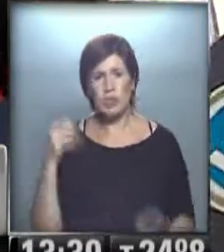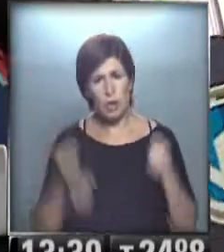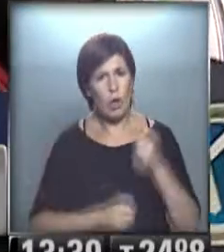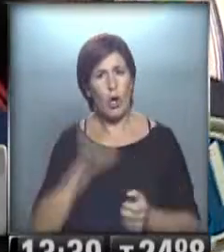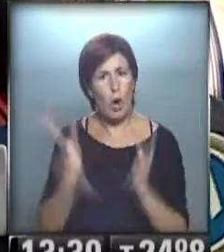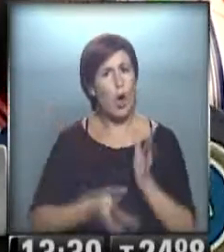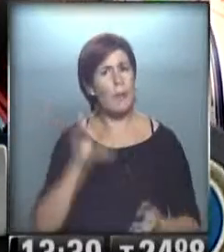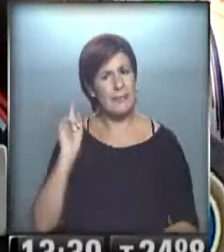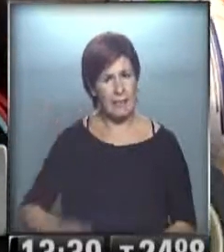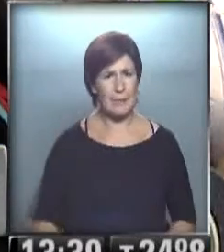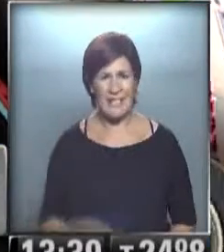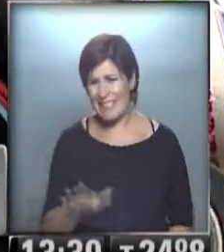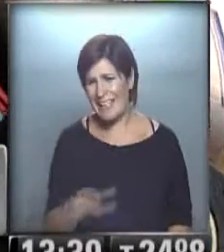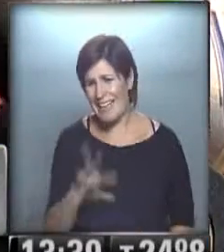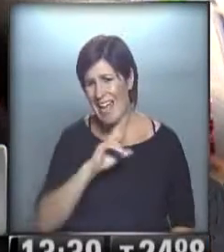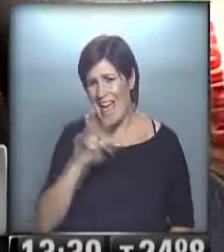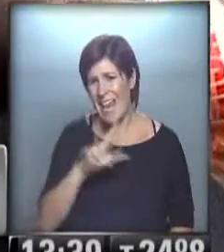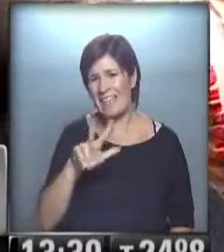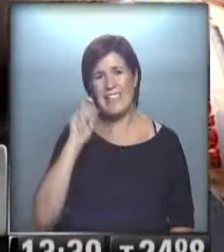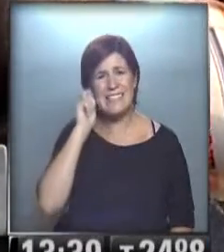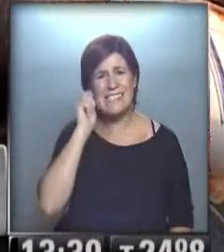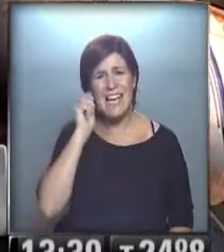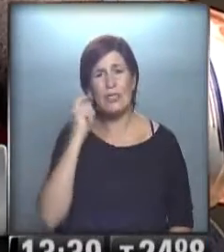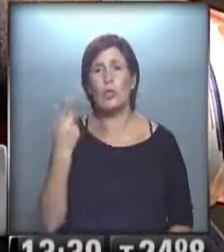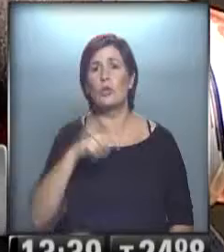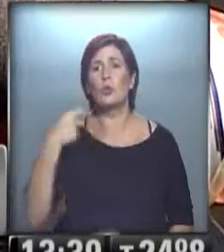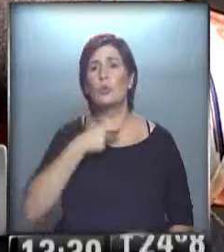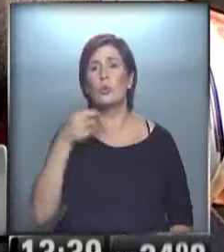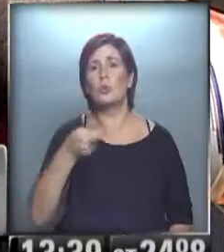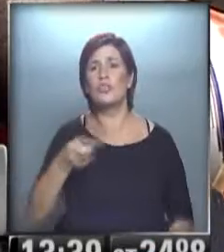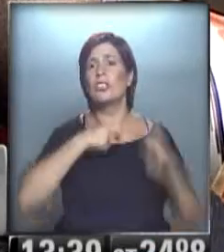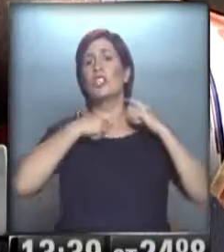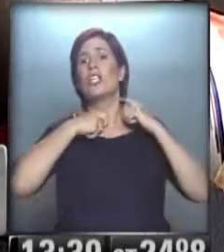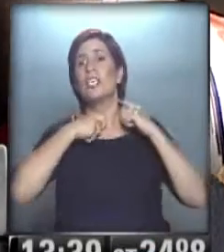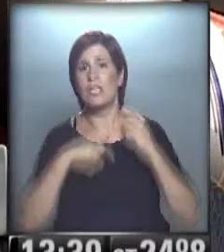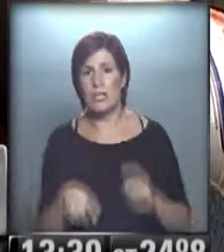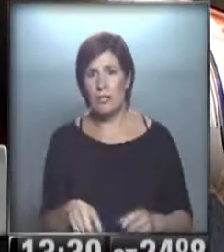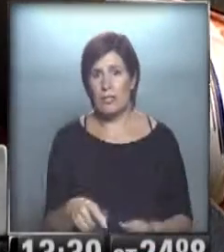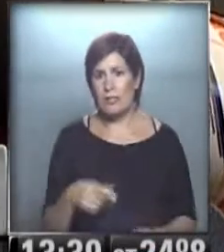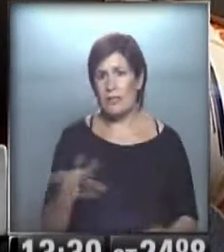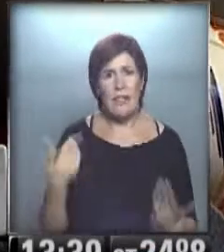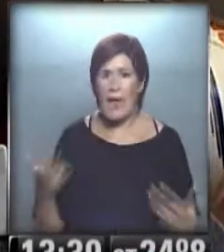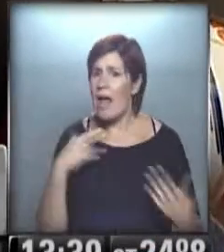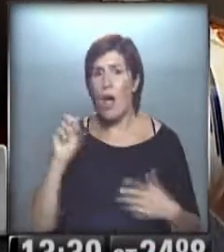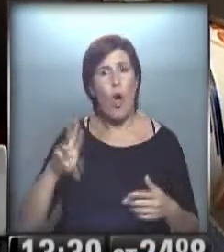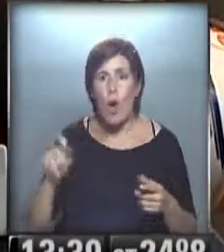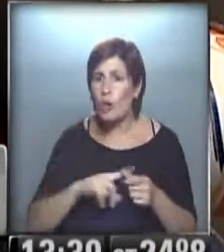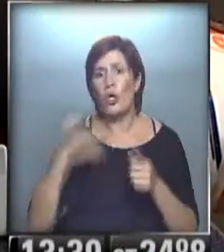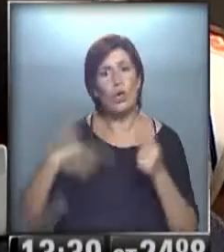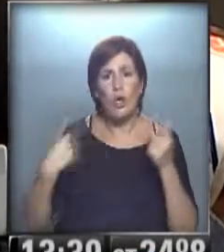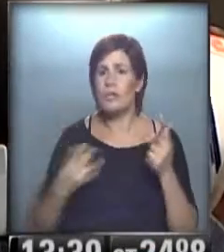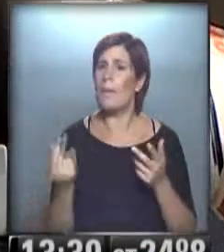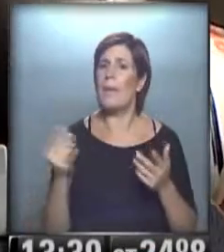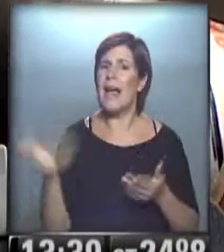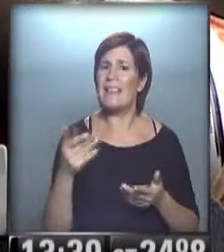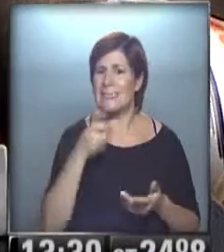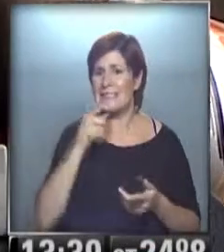chiquito a la nena de 3 años le pusieron el cuchillo en el cuello y amenazaba que si no les dábamos el oro y la plata iban a cortar